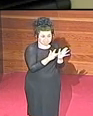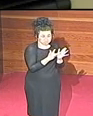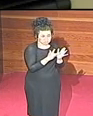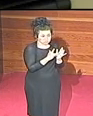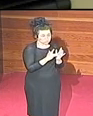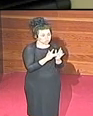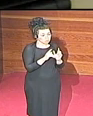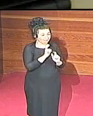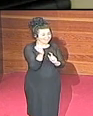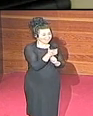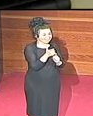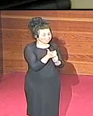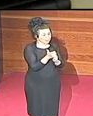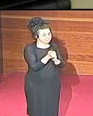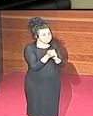prensa rusa